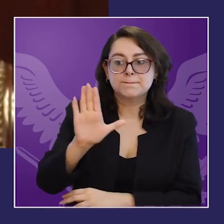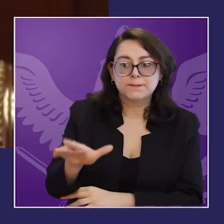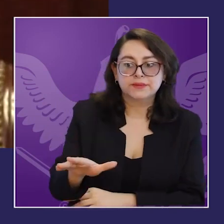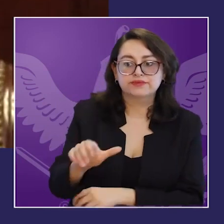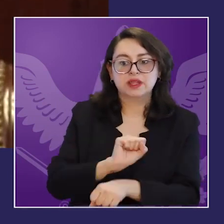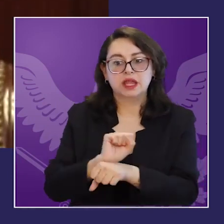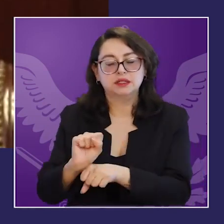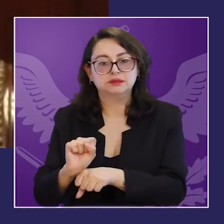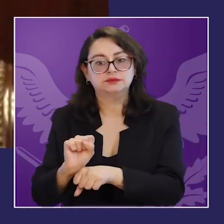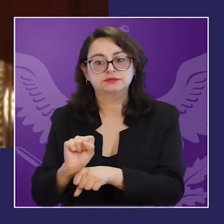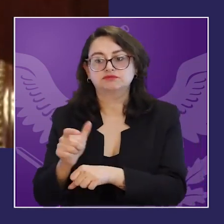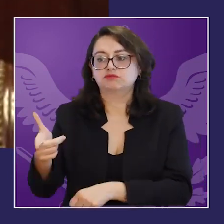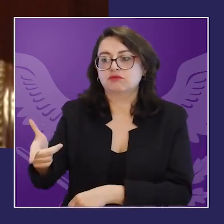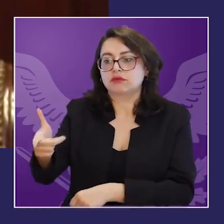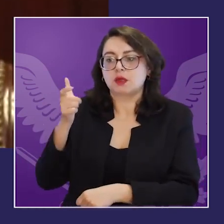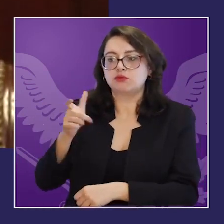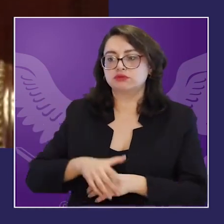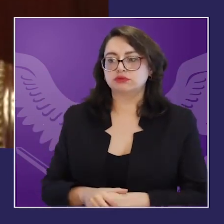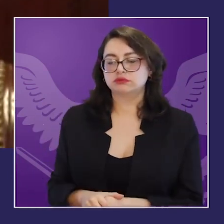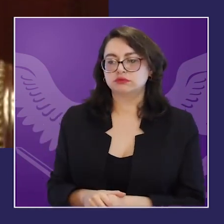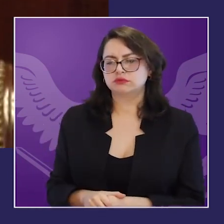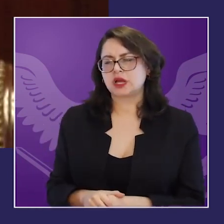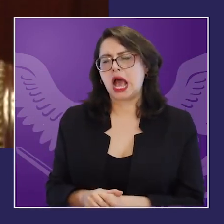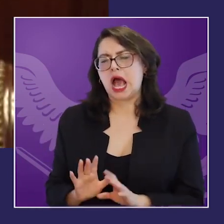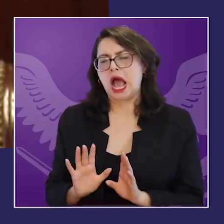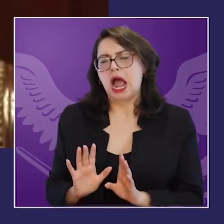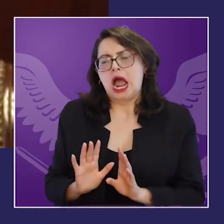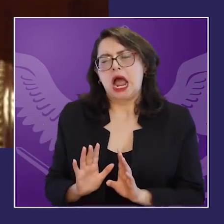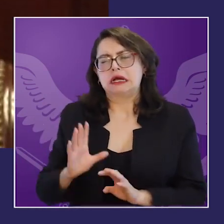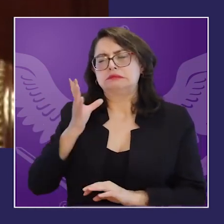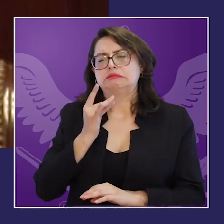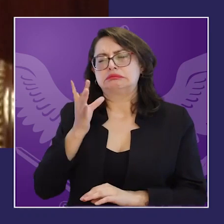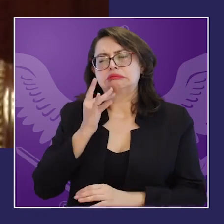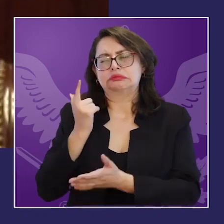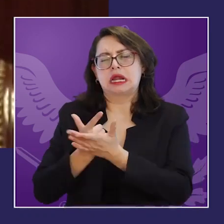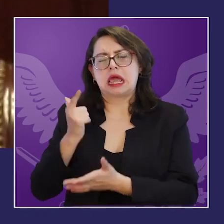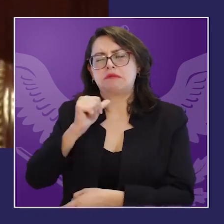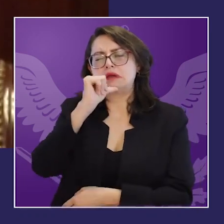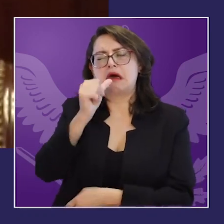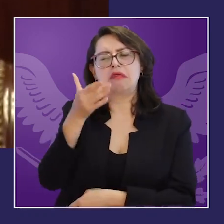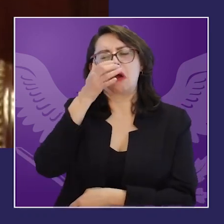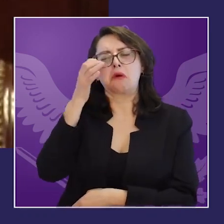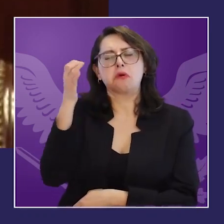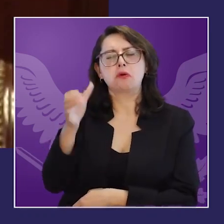tiro y eso no nos parece tan grave. O sea, hay que tener mucho cuidado con las sentencias espectaculares, ¿sí?